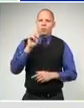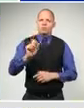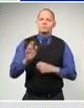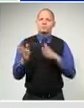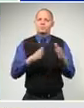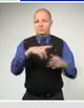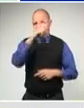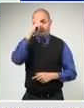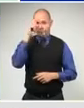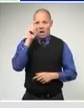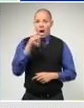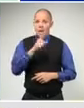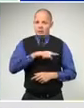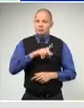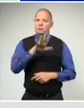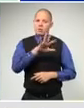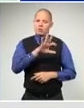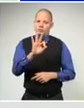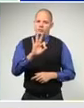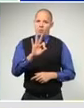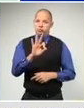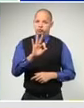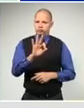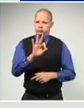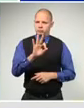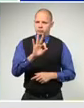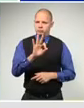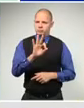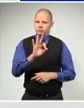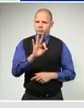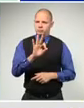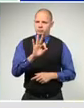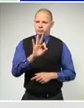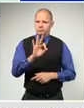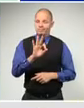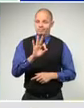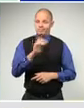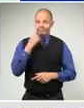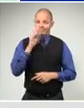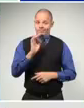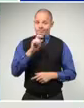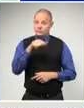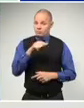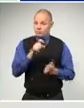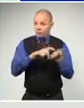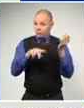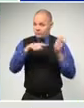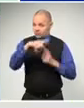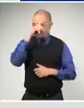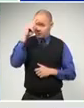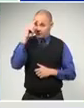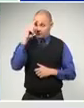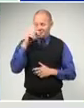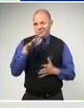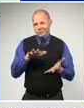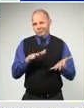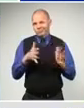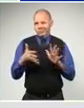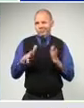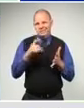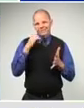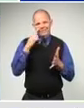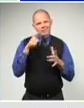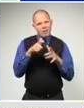confirma 58 casos ayer. Este territorio todavía con una elevada